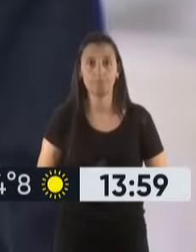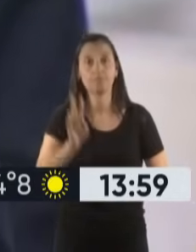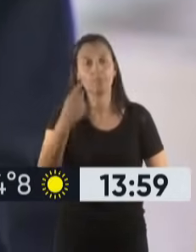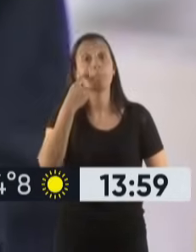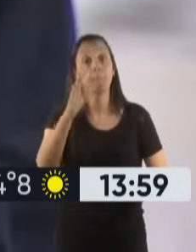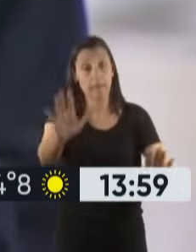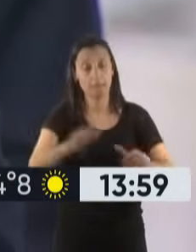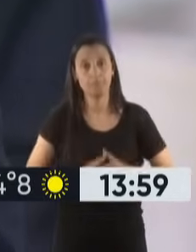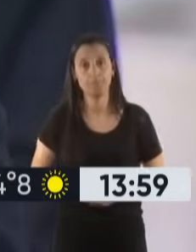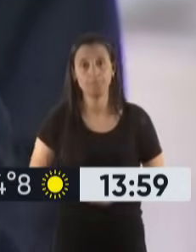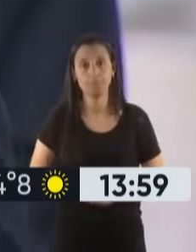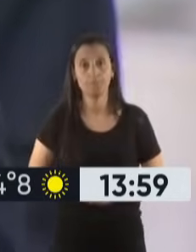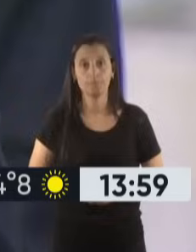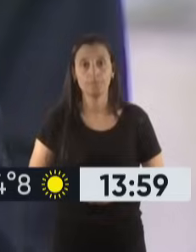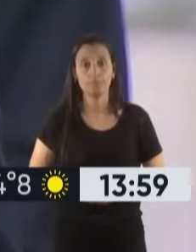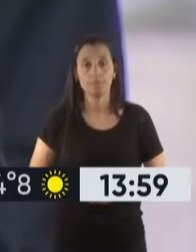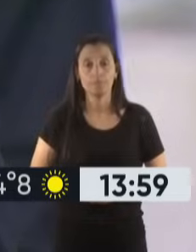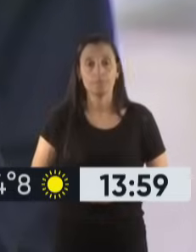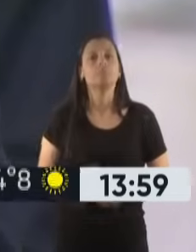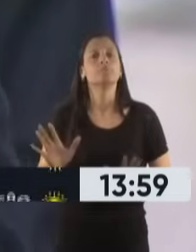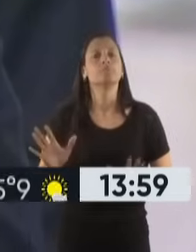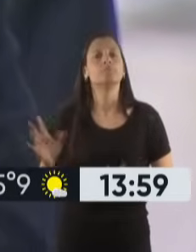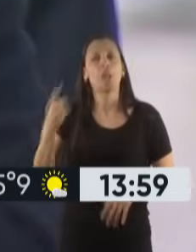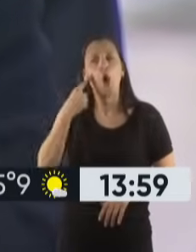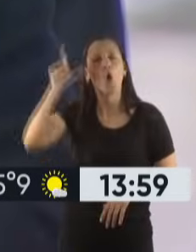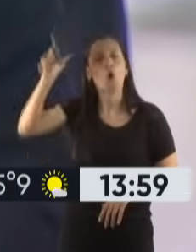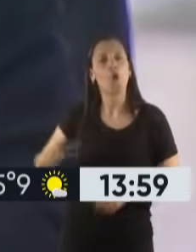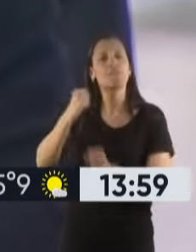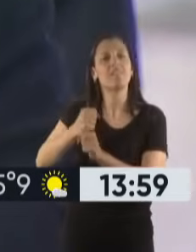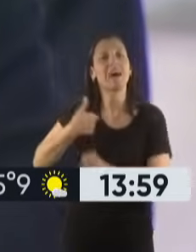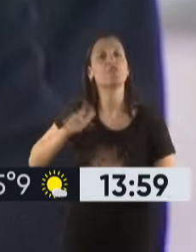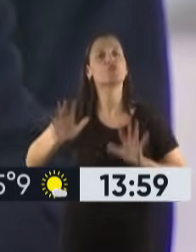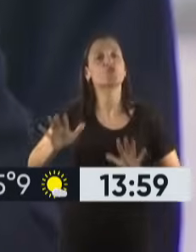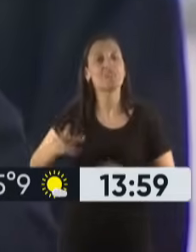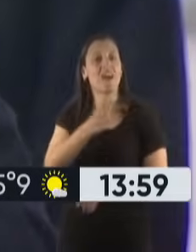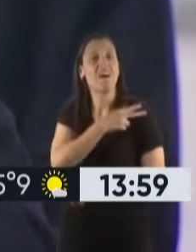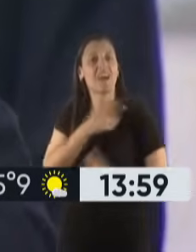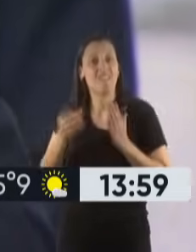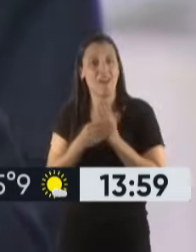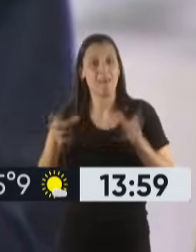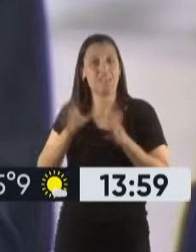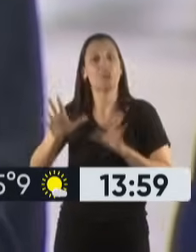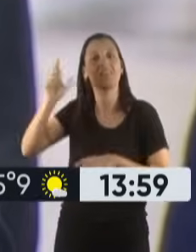Miren, lo conocí trabajando cuando yo era jefe de gabinete y él estaba en el ANSES.